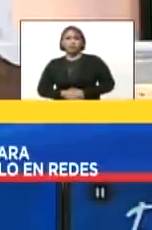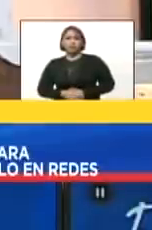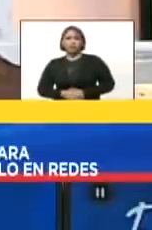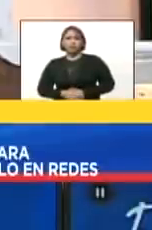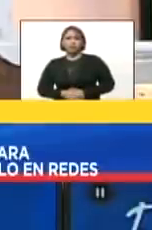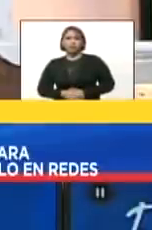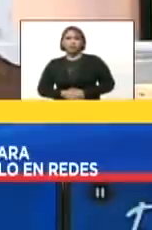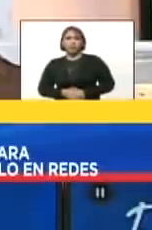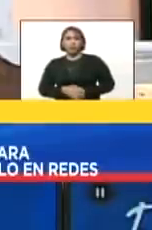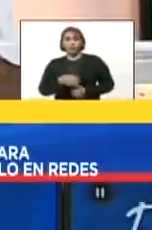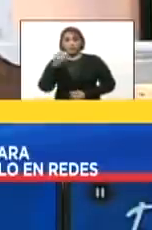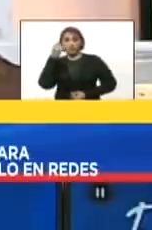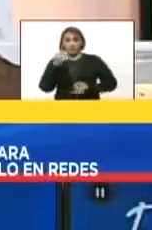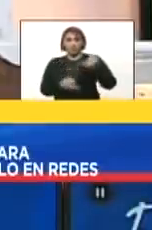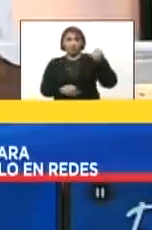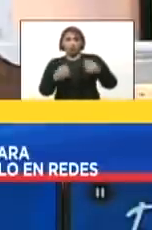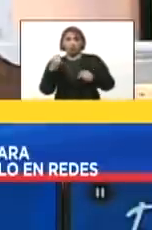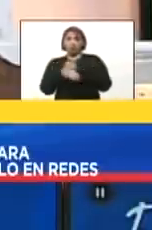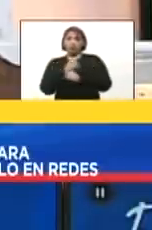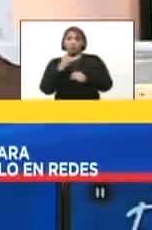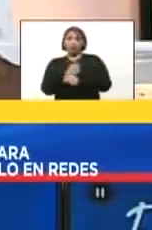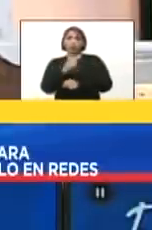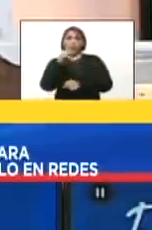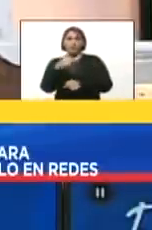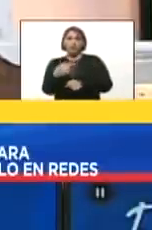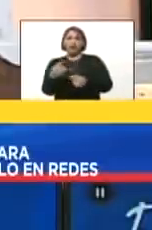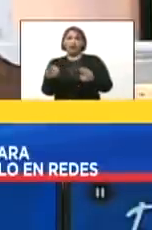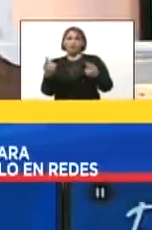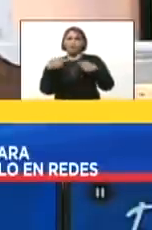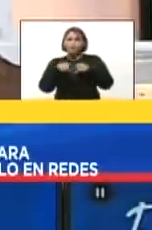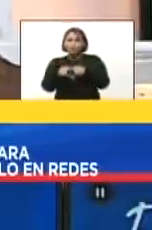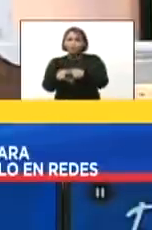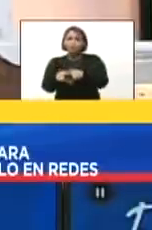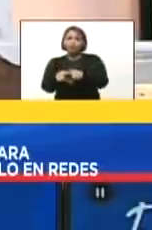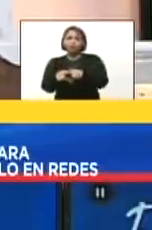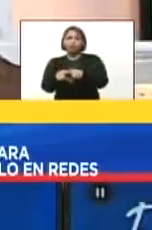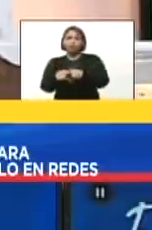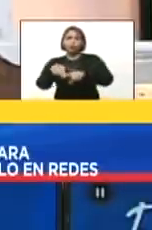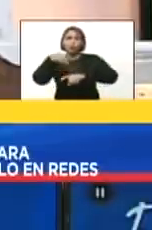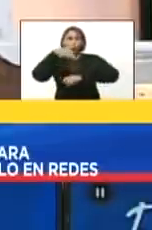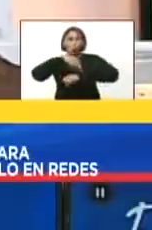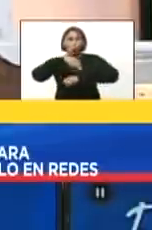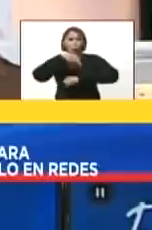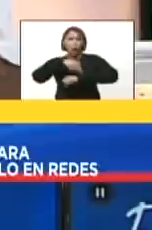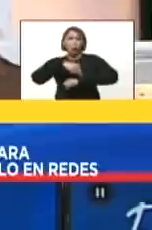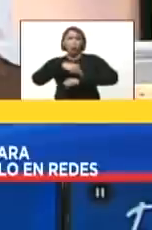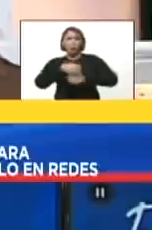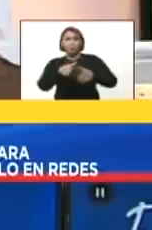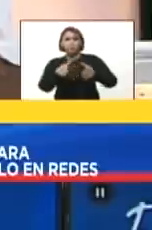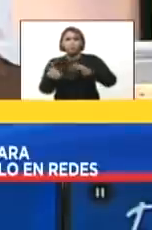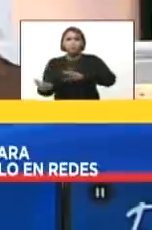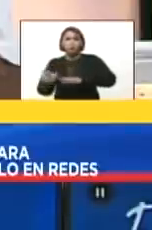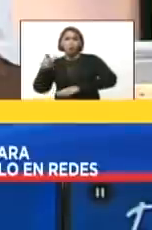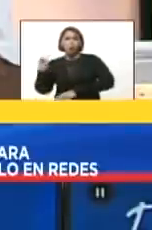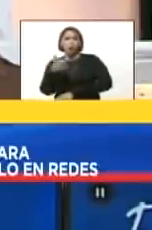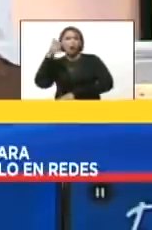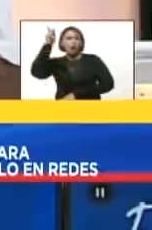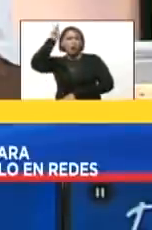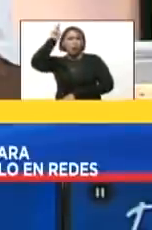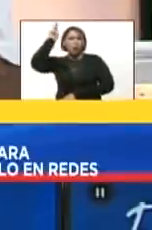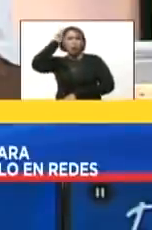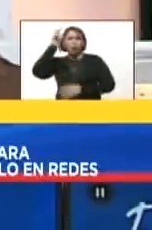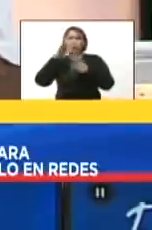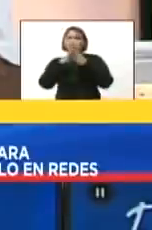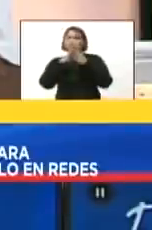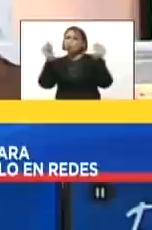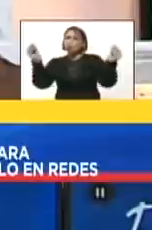Y al final de la obra coincide la hora del asesinato de Guaycaipuro y todo el